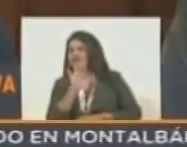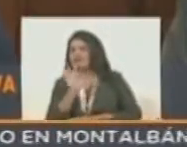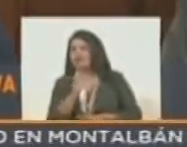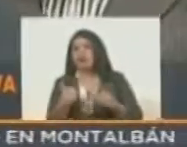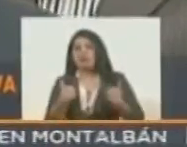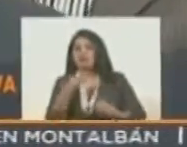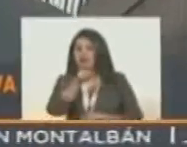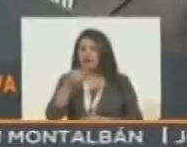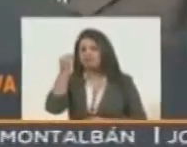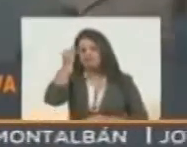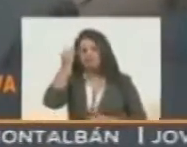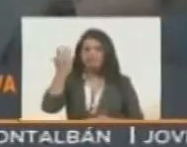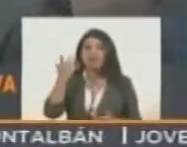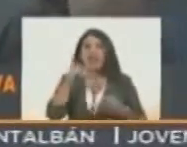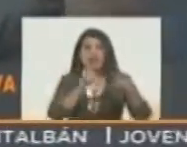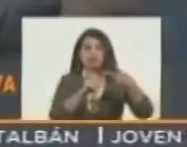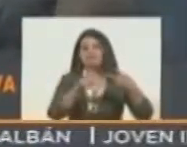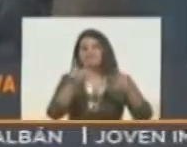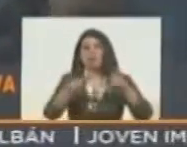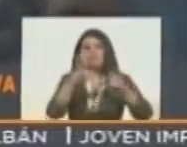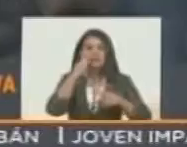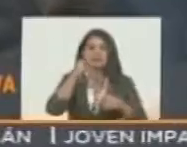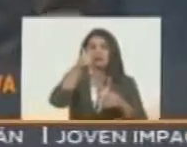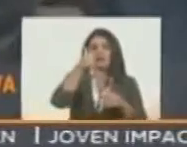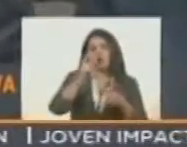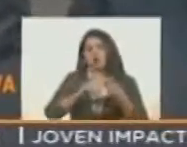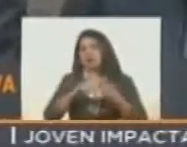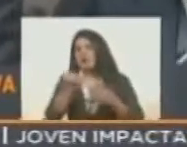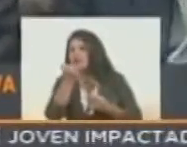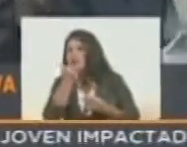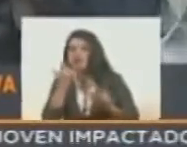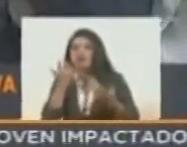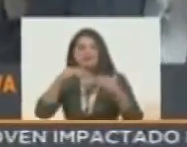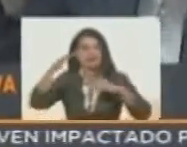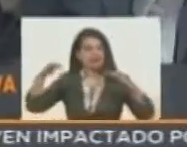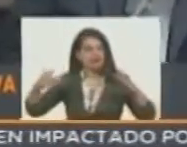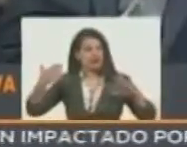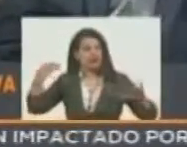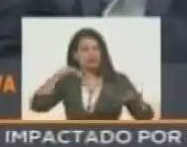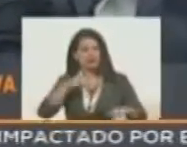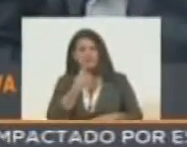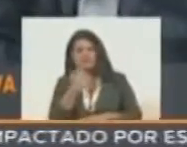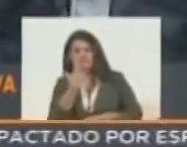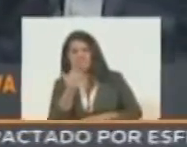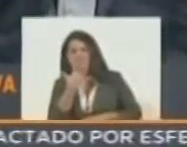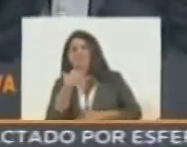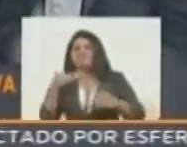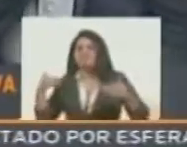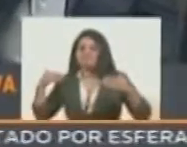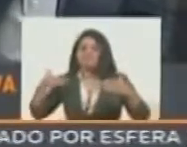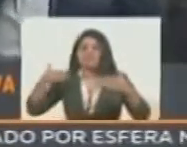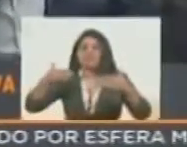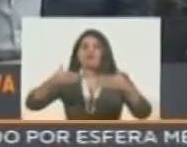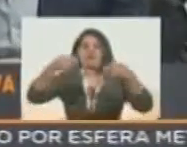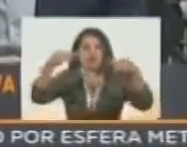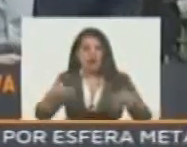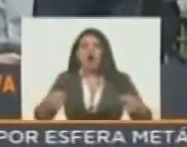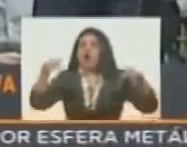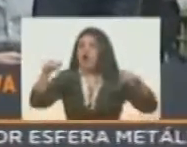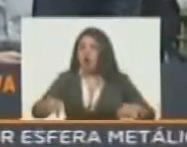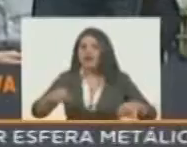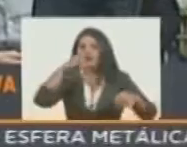Buenas experiencias, experiencias con algunas fallas, errores, superadas ya. Y por fin nos encontramos